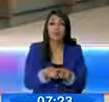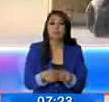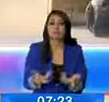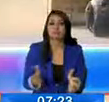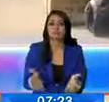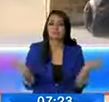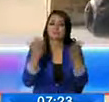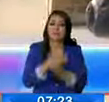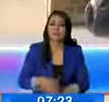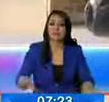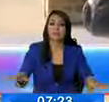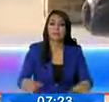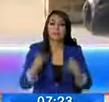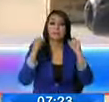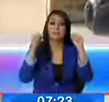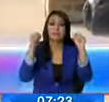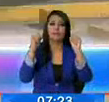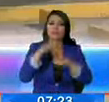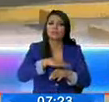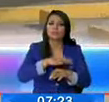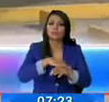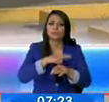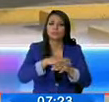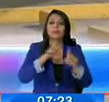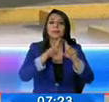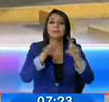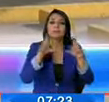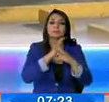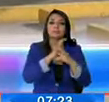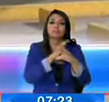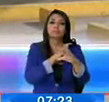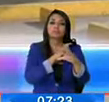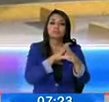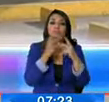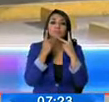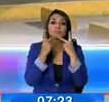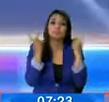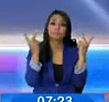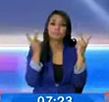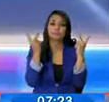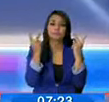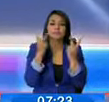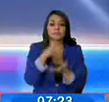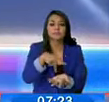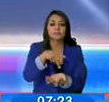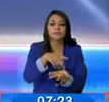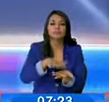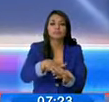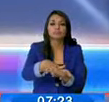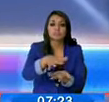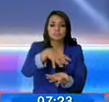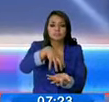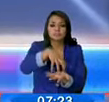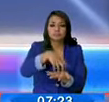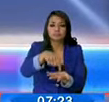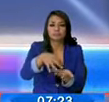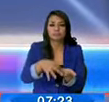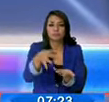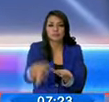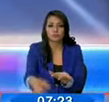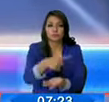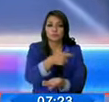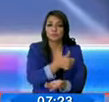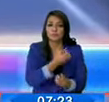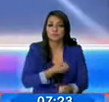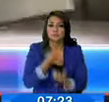jornada de paro impulsada por la Federación Nacional de Cooperativas de Transporte Público, FENACOTIP. A través de un comunicado, la agrupación dio a conocer su